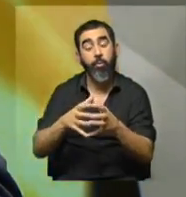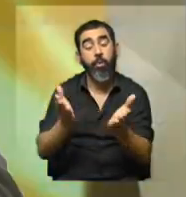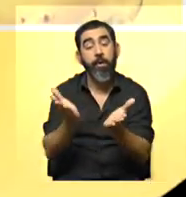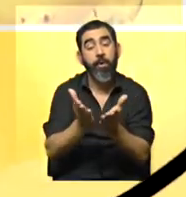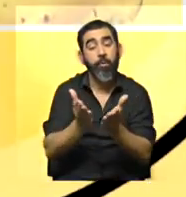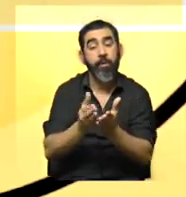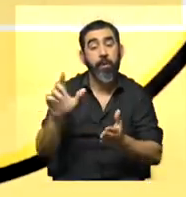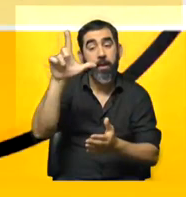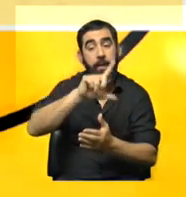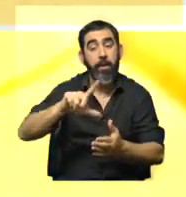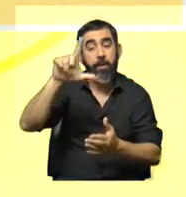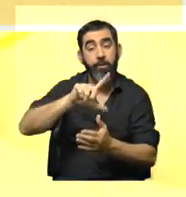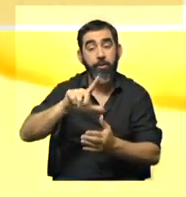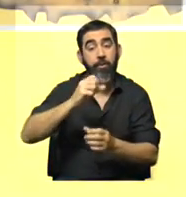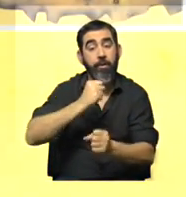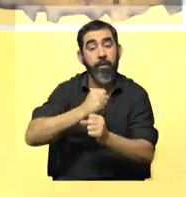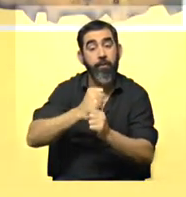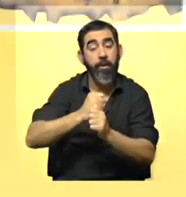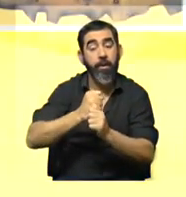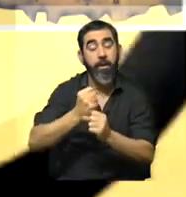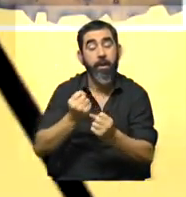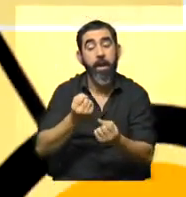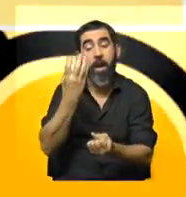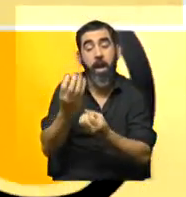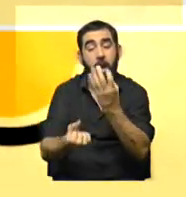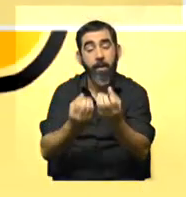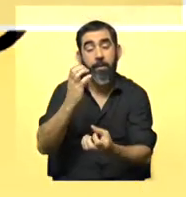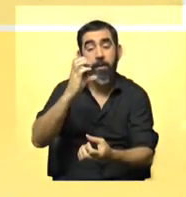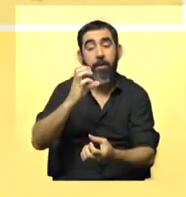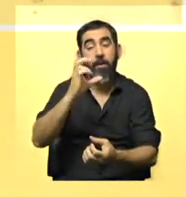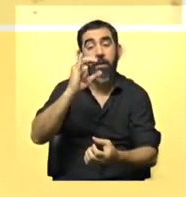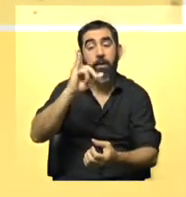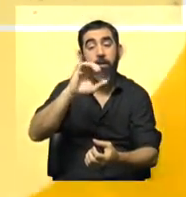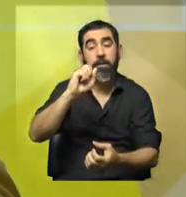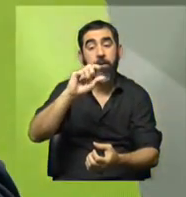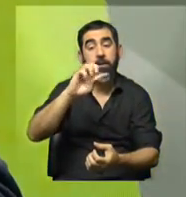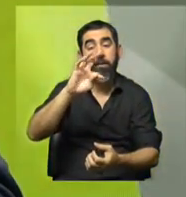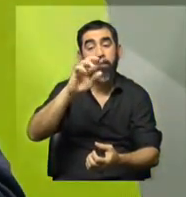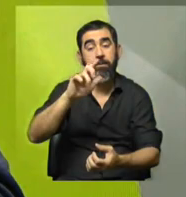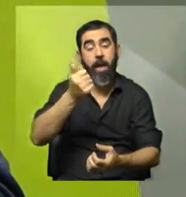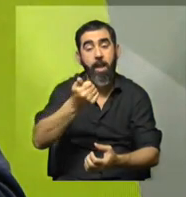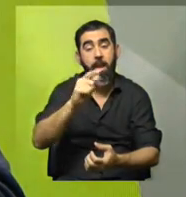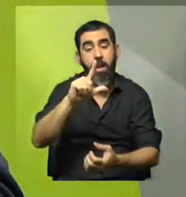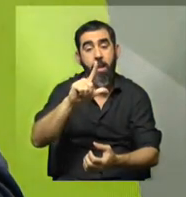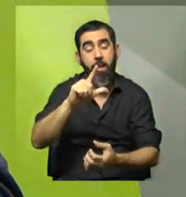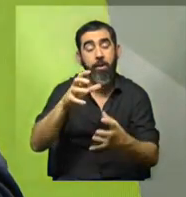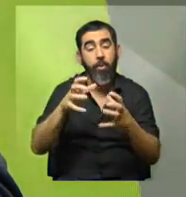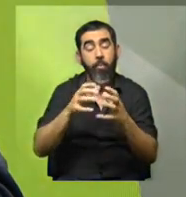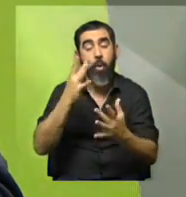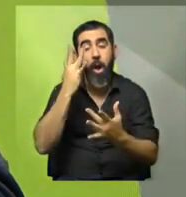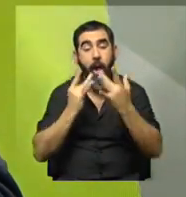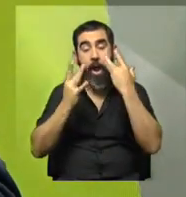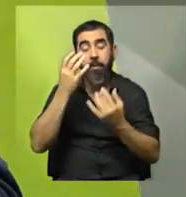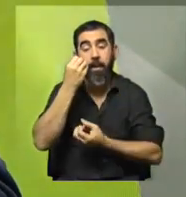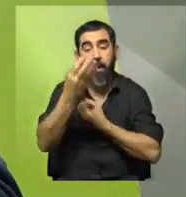estudiantes de secundaria y bachillerato que trabajan en el crecimiento de un jardín de cristales. El primer puesto fue para el grupo Arte y Expresión